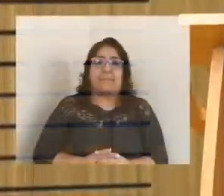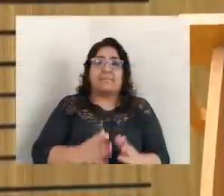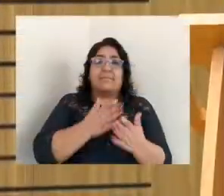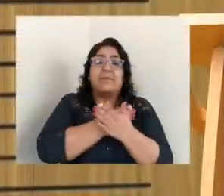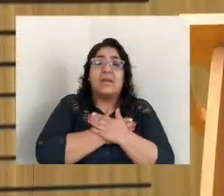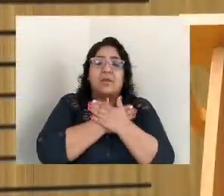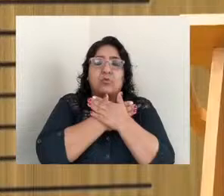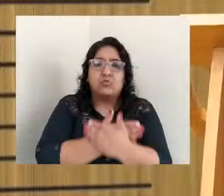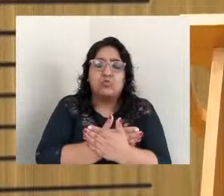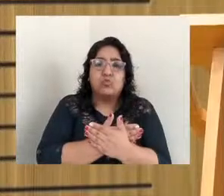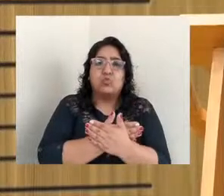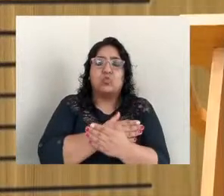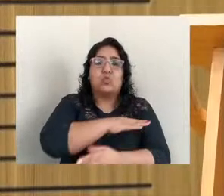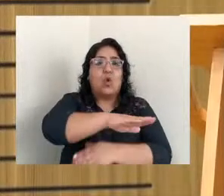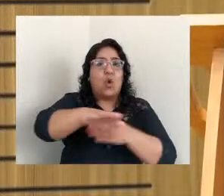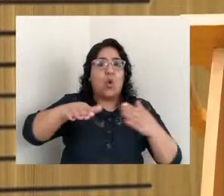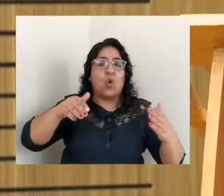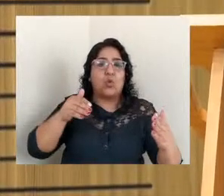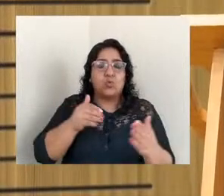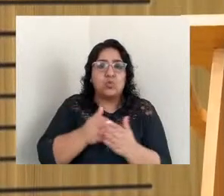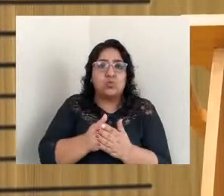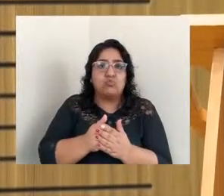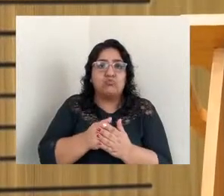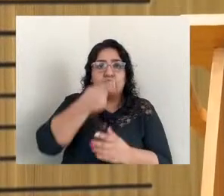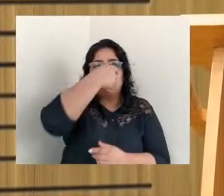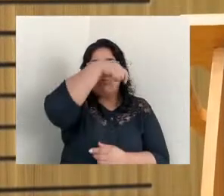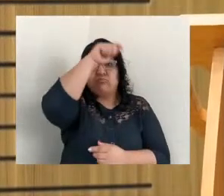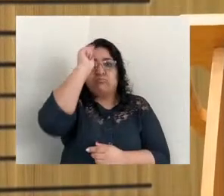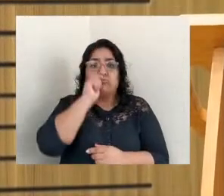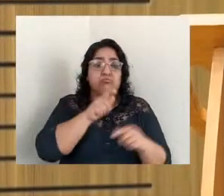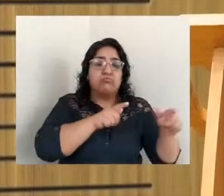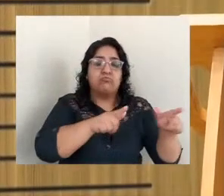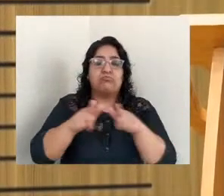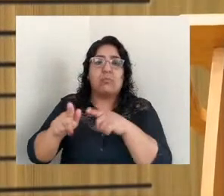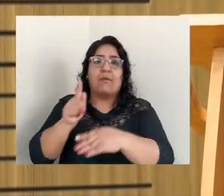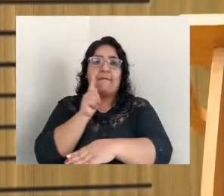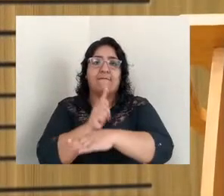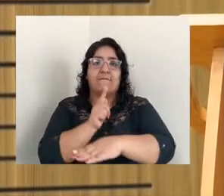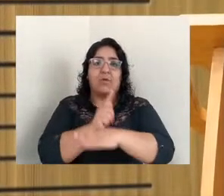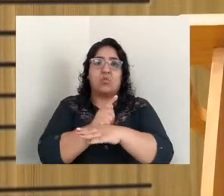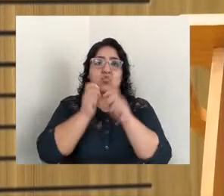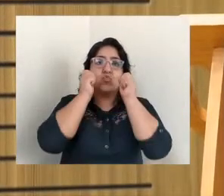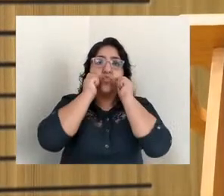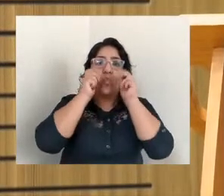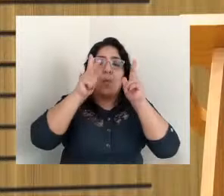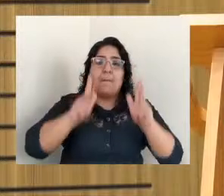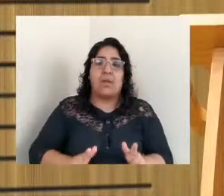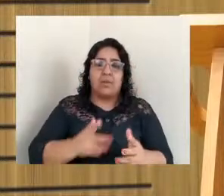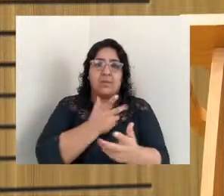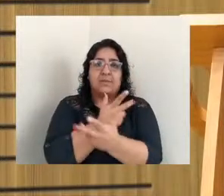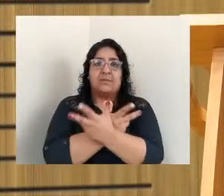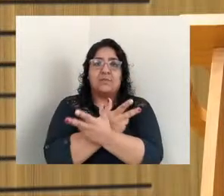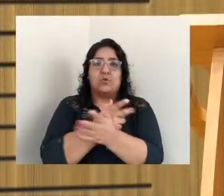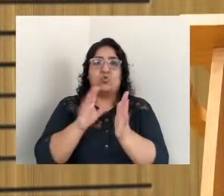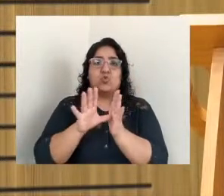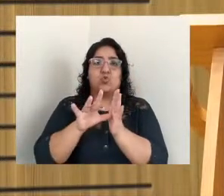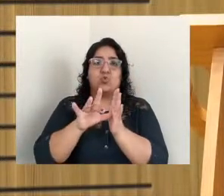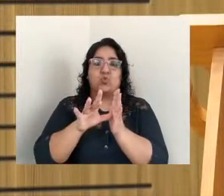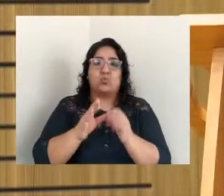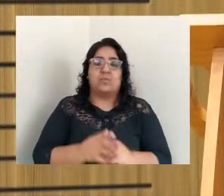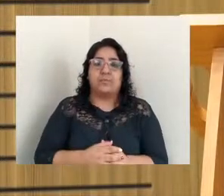Un cordial y fraterno saludo para los graduados de la Facultad de Humanidades y Ciencias